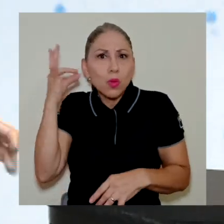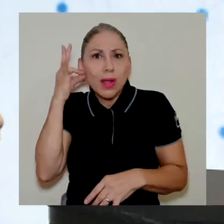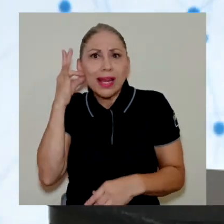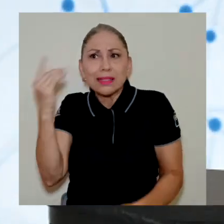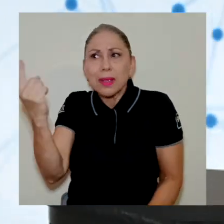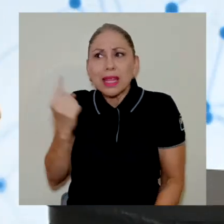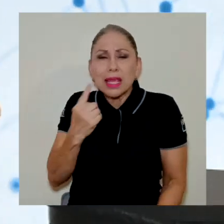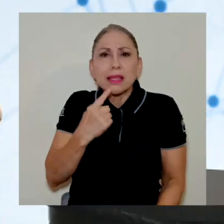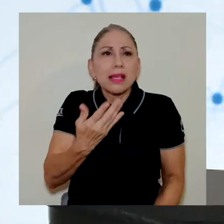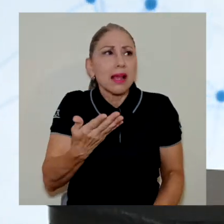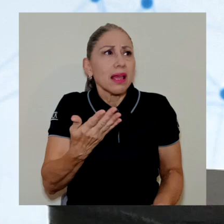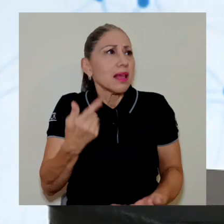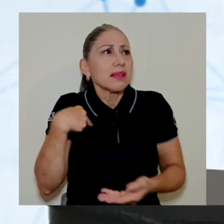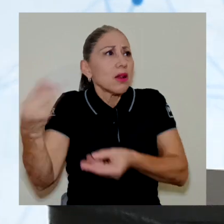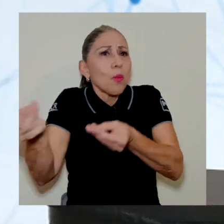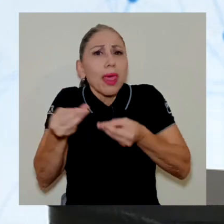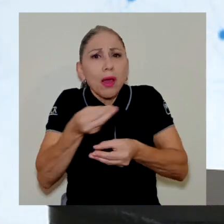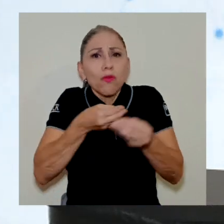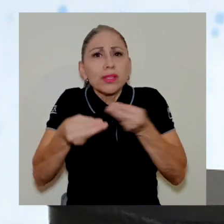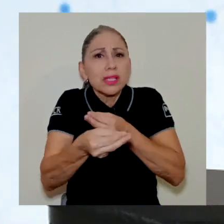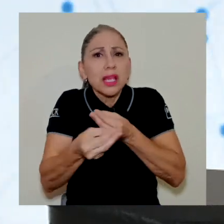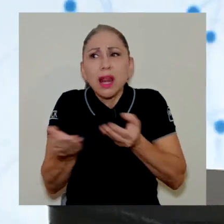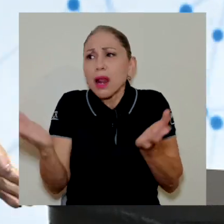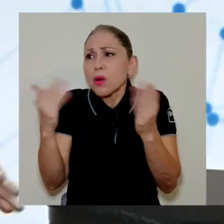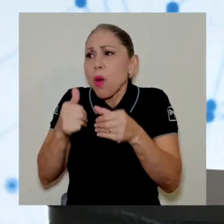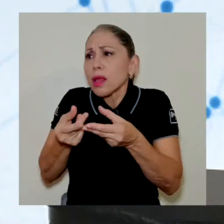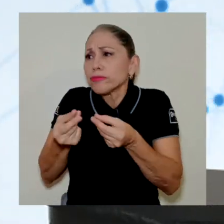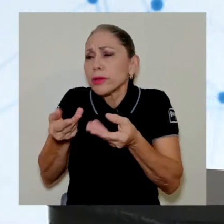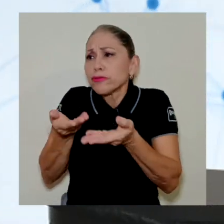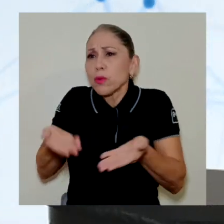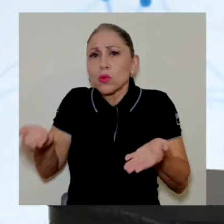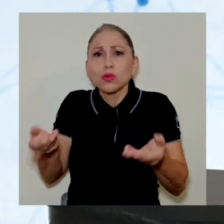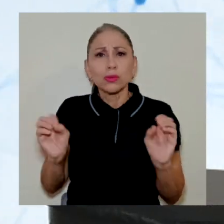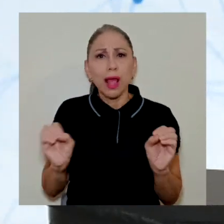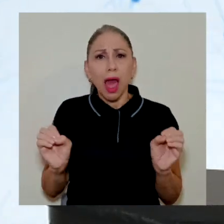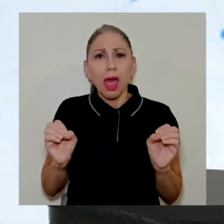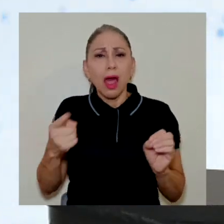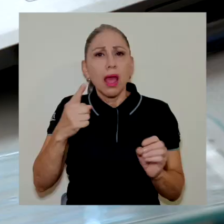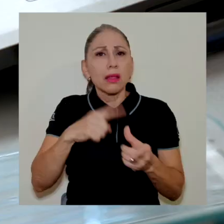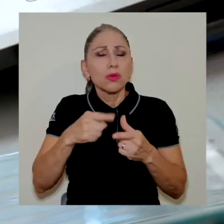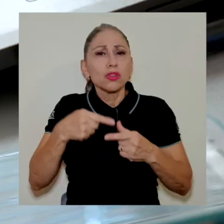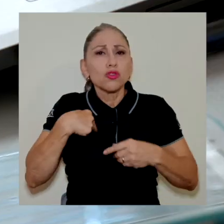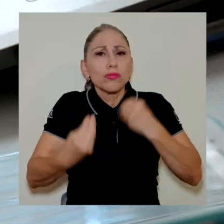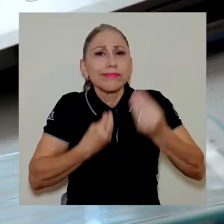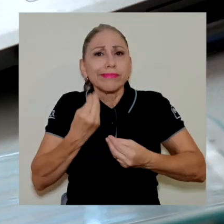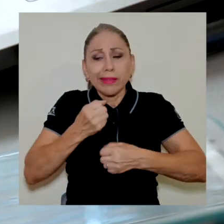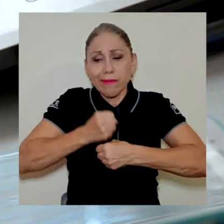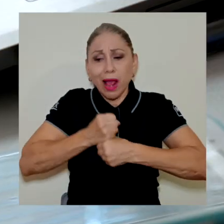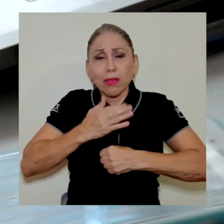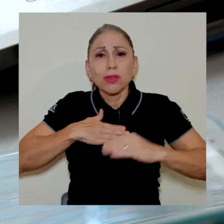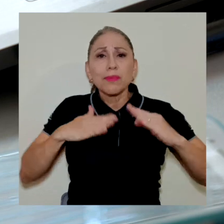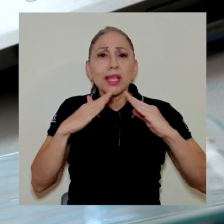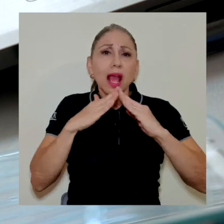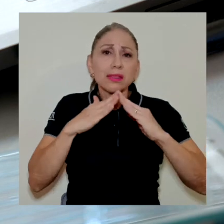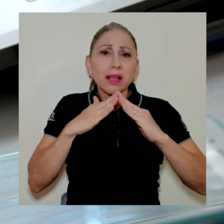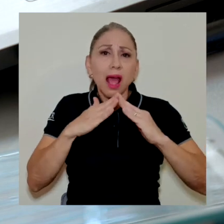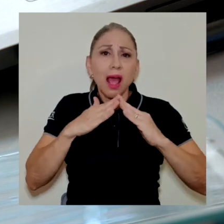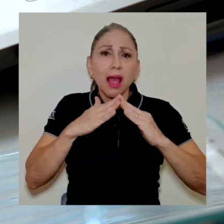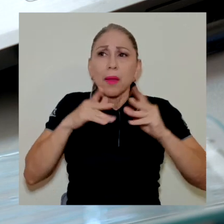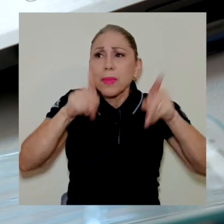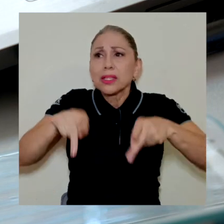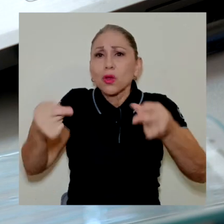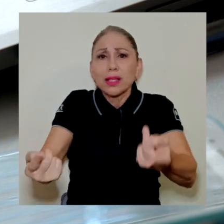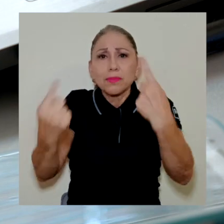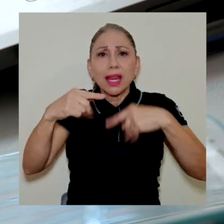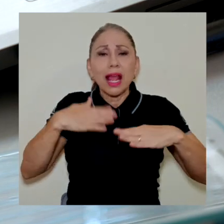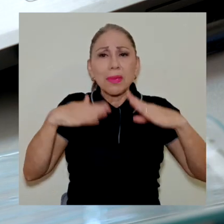que te decían, es que no me dan oficina, no tengo recursos, no tengo nada, y entonces lo que estoy haciendo es trabajando desde mi casa y recibiendo a las personas en mi